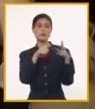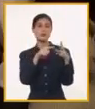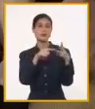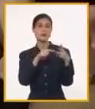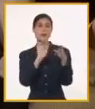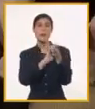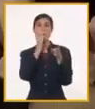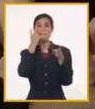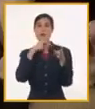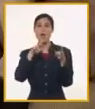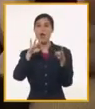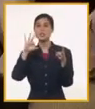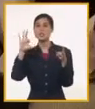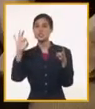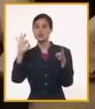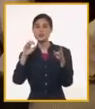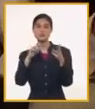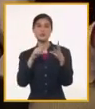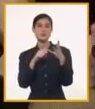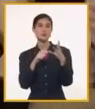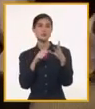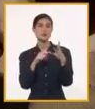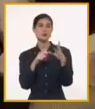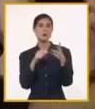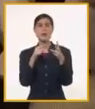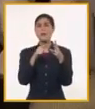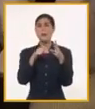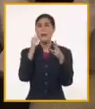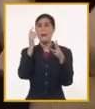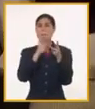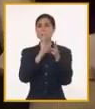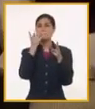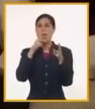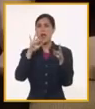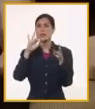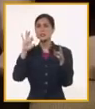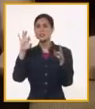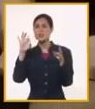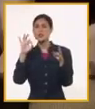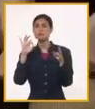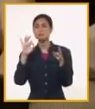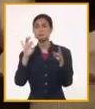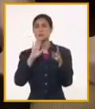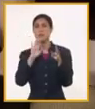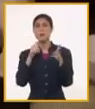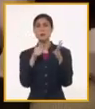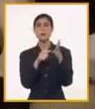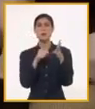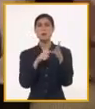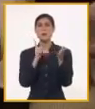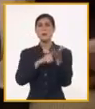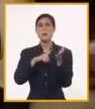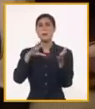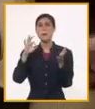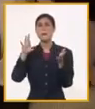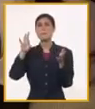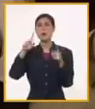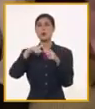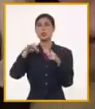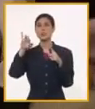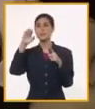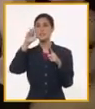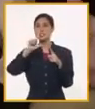fue viceministro también, tenía ya cierta Portilla, él era el mejor urólogo que había en Cuba, se